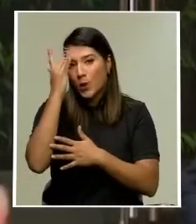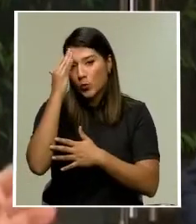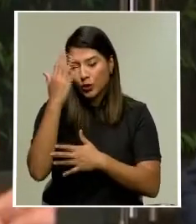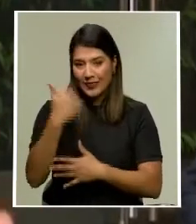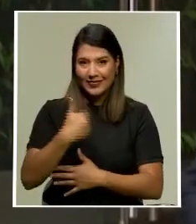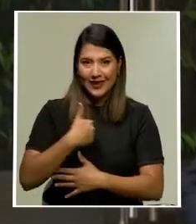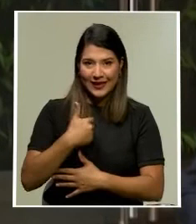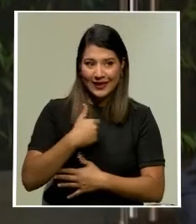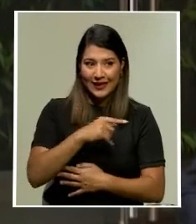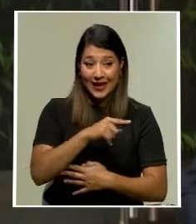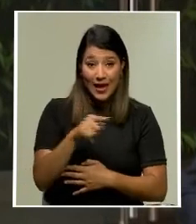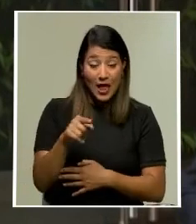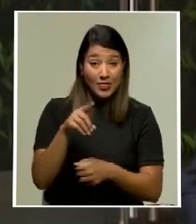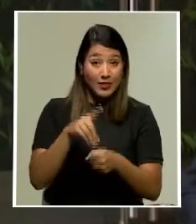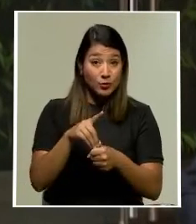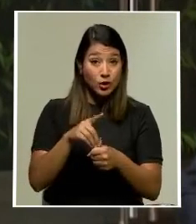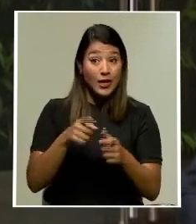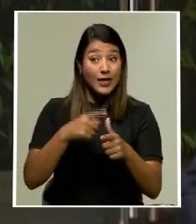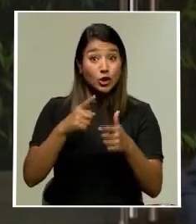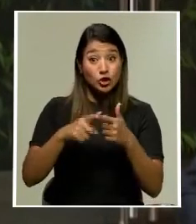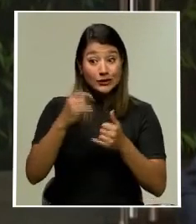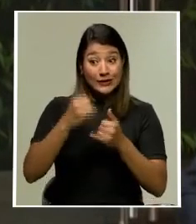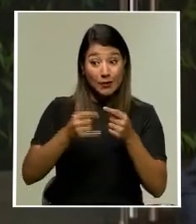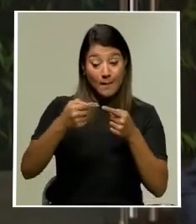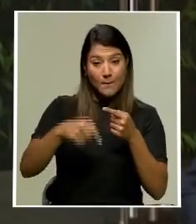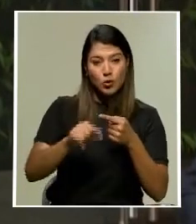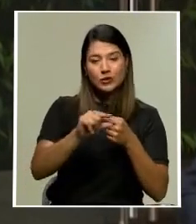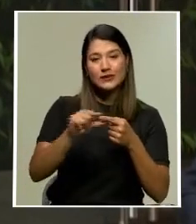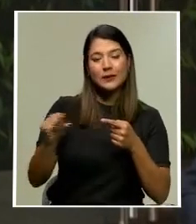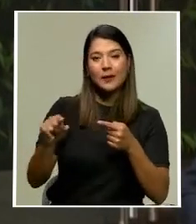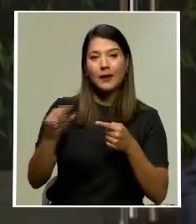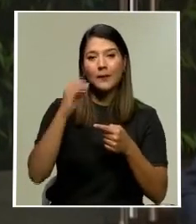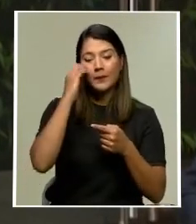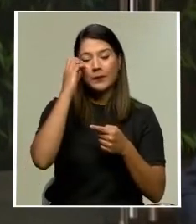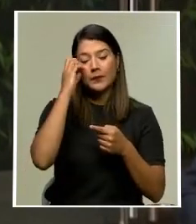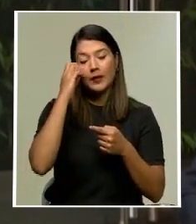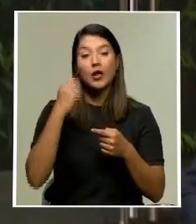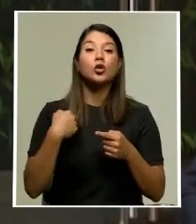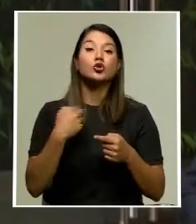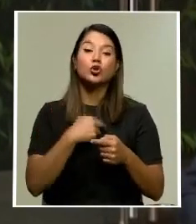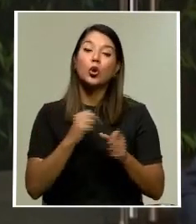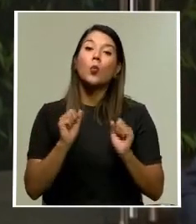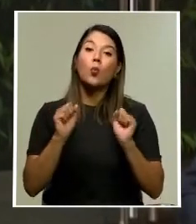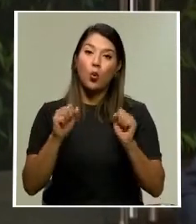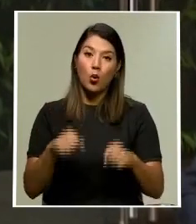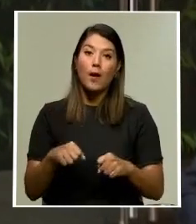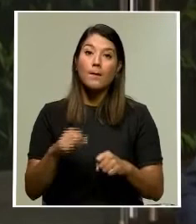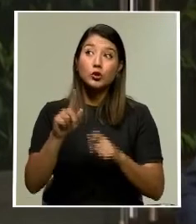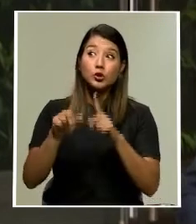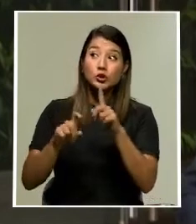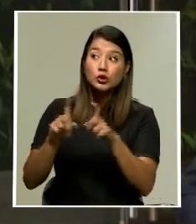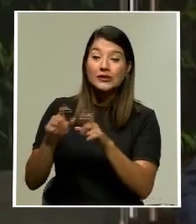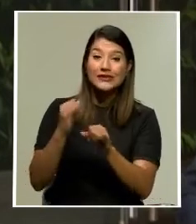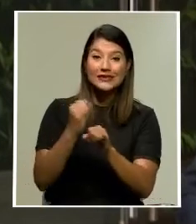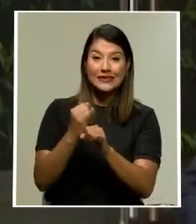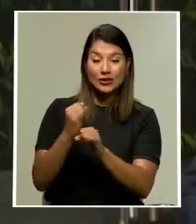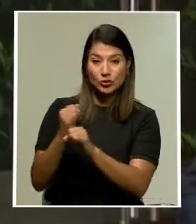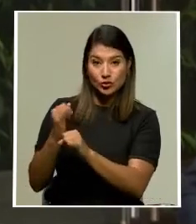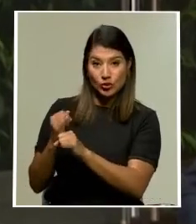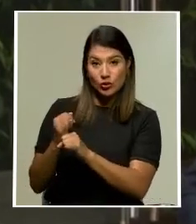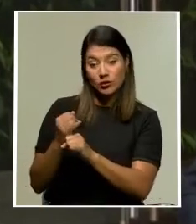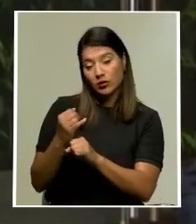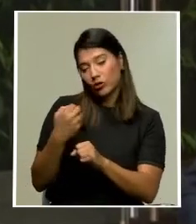manera que terminando la próxima semana esté un texto finalizado que podamos consultar a las instituciones que obligatoriamente hay